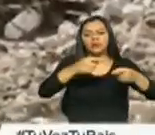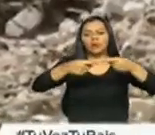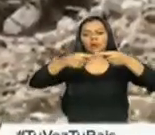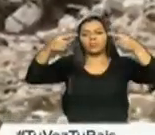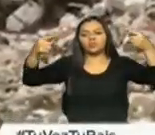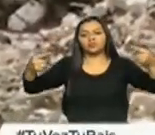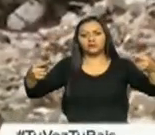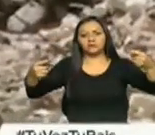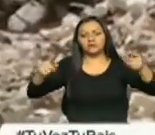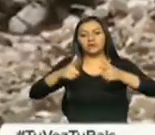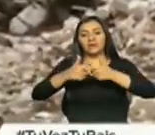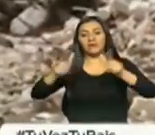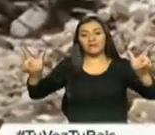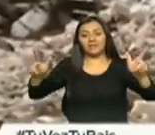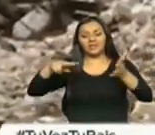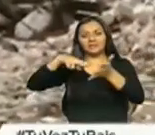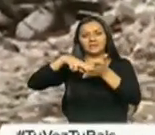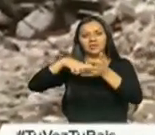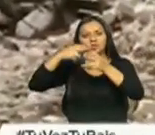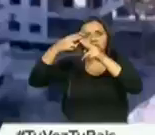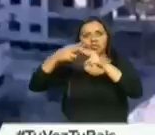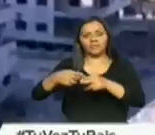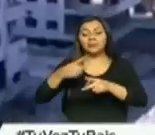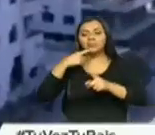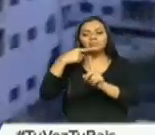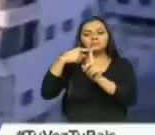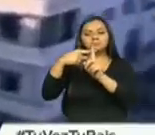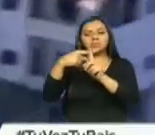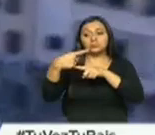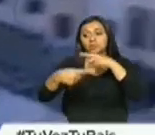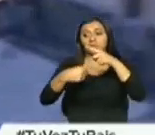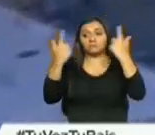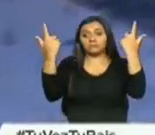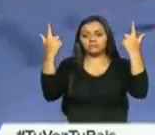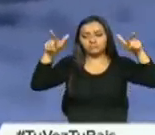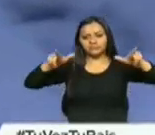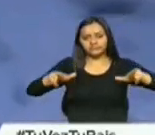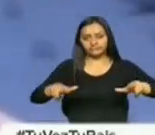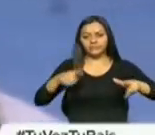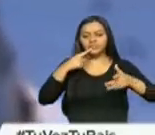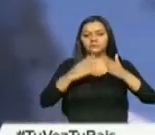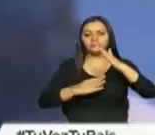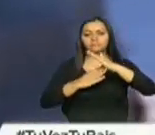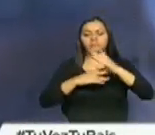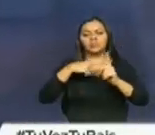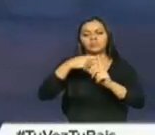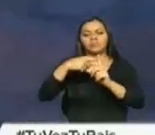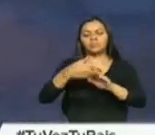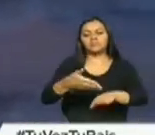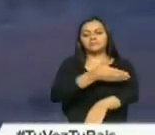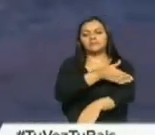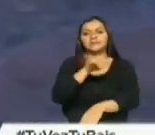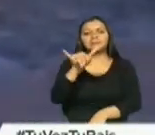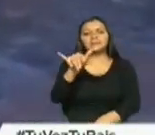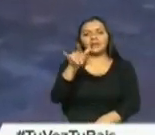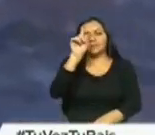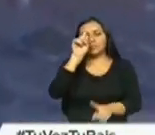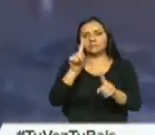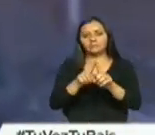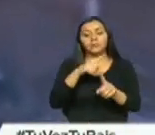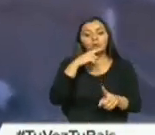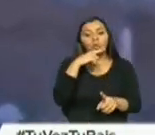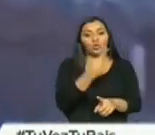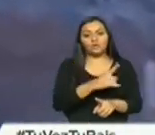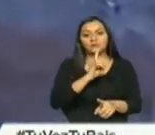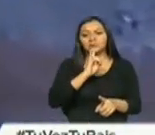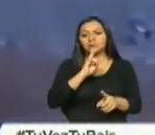libre sirio han asegurado que actuarán de forma positiva en el alto el fuego recogido en el acuerdo alcanzado el pasado sábado entre Rusia y